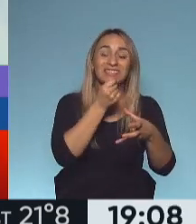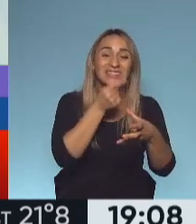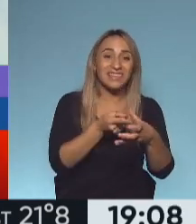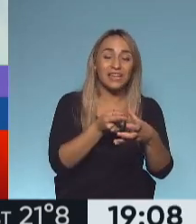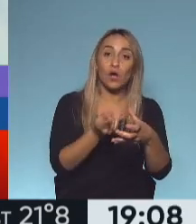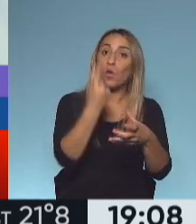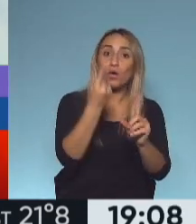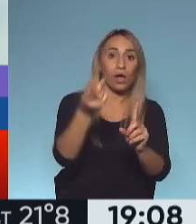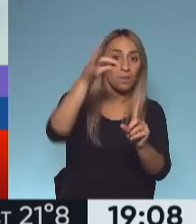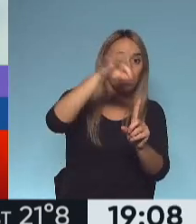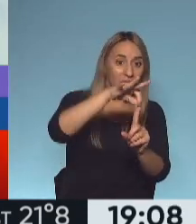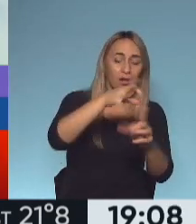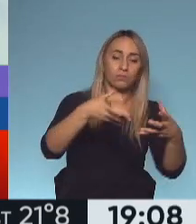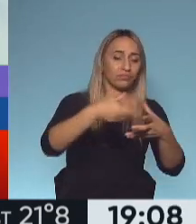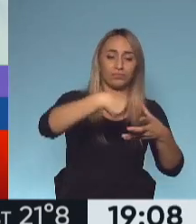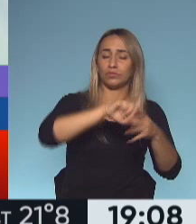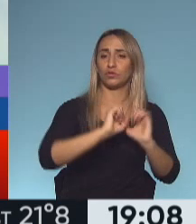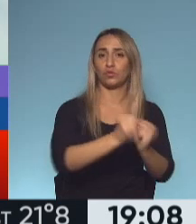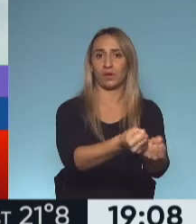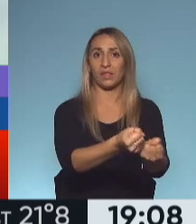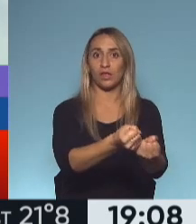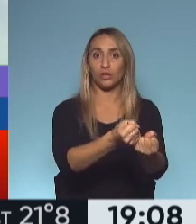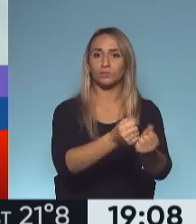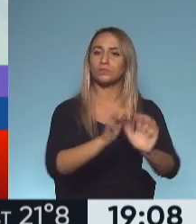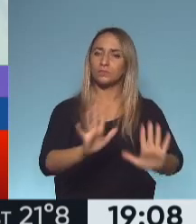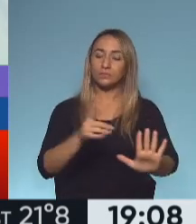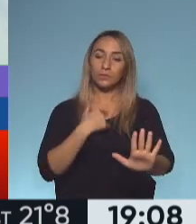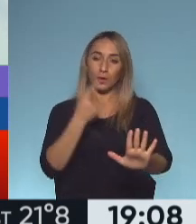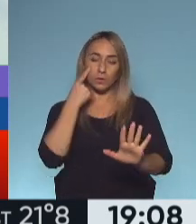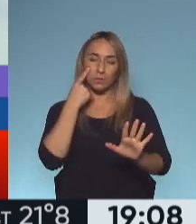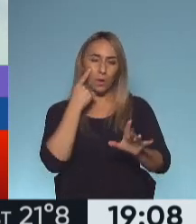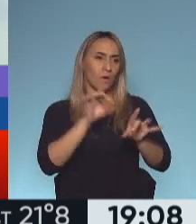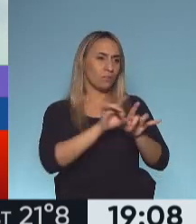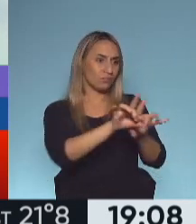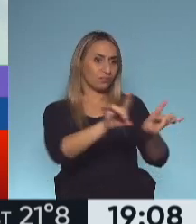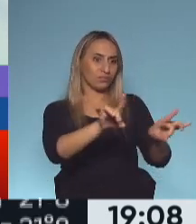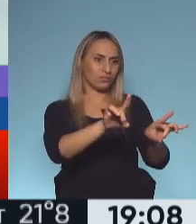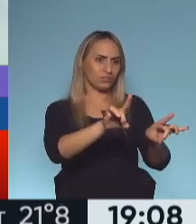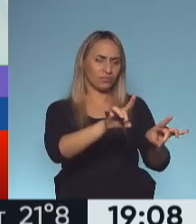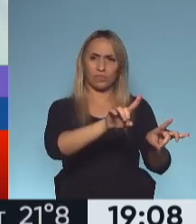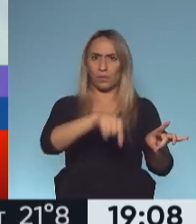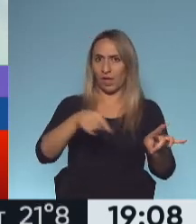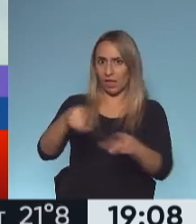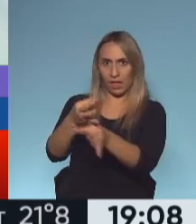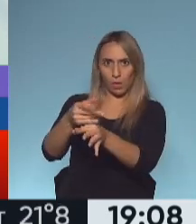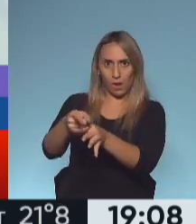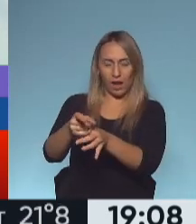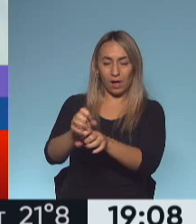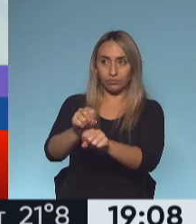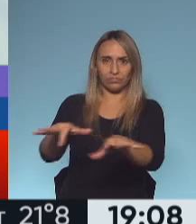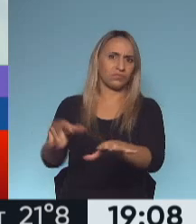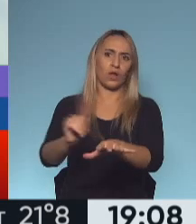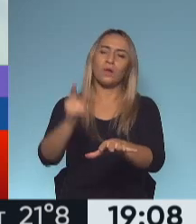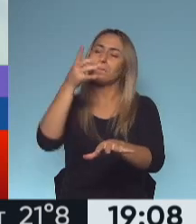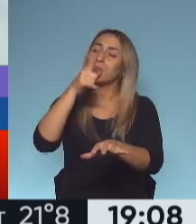los contagios. Lo que nosotros estamos viendo en los puntos de atención no parece relacionado al factor escuelas, parece muy relacionado a la